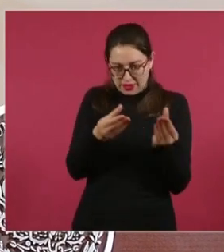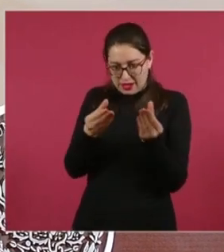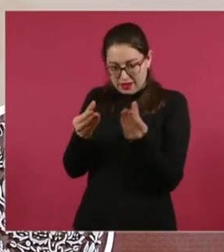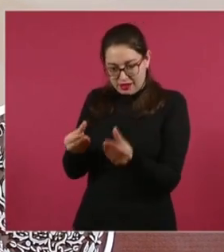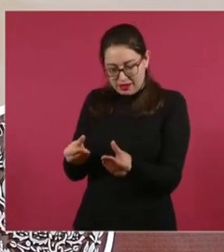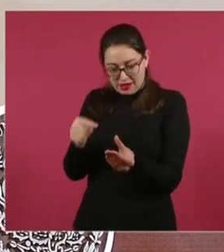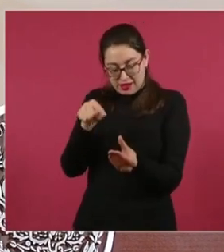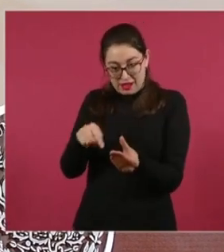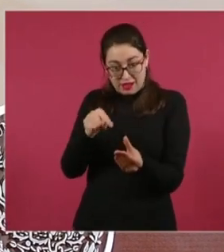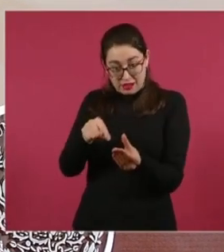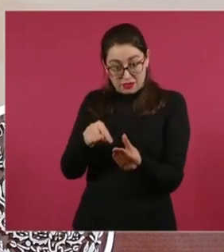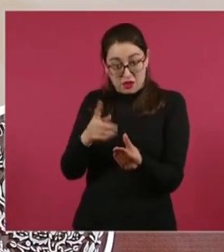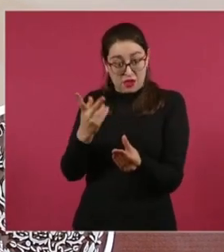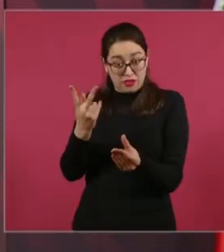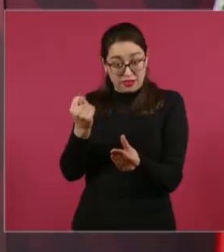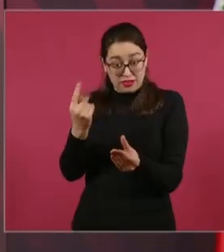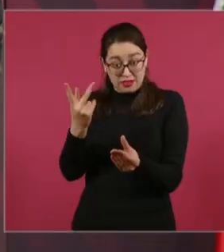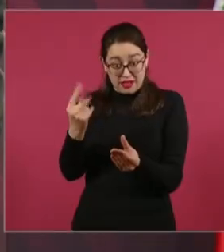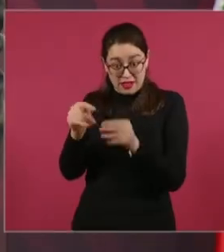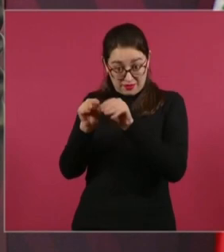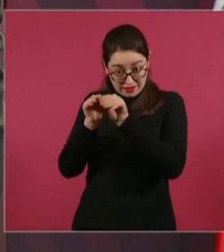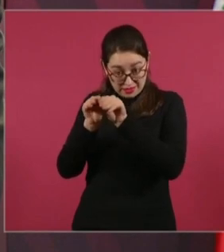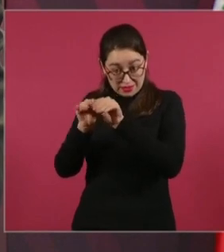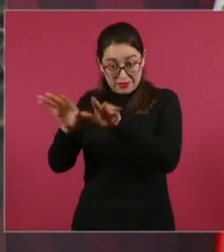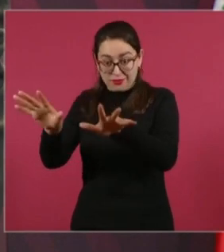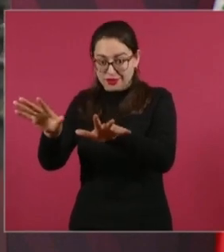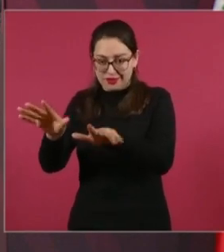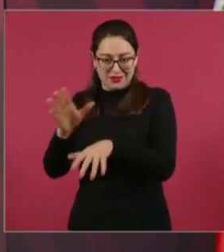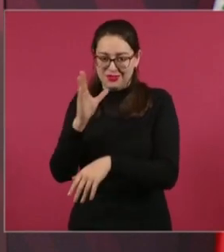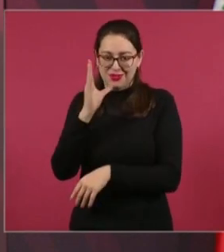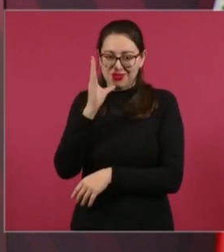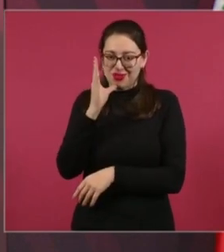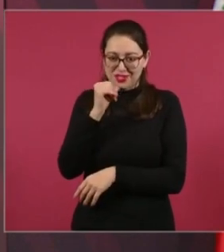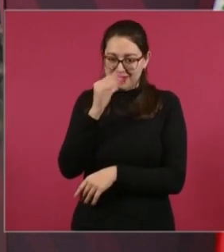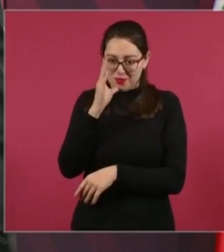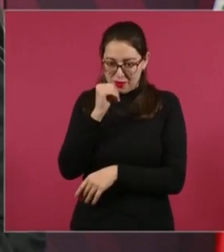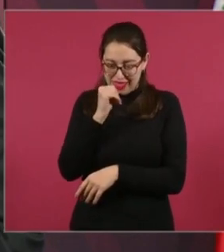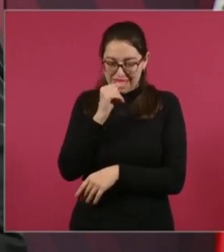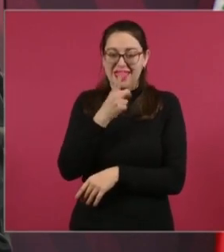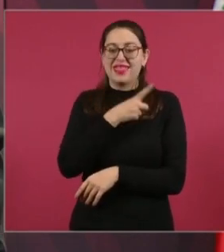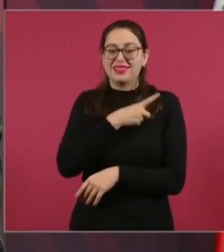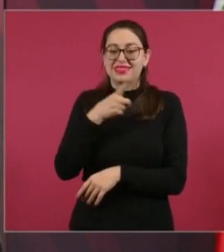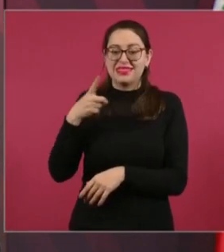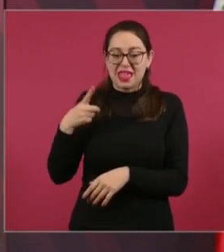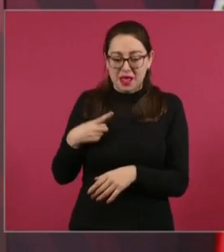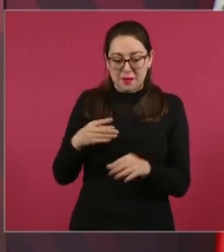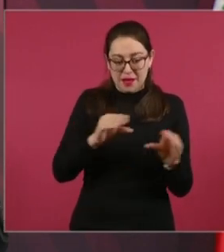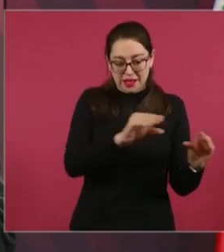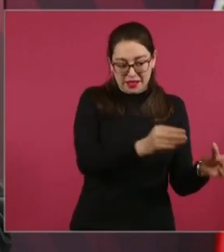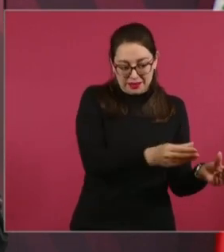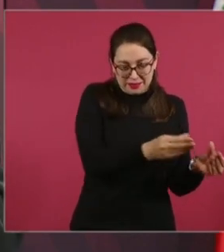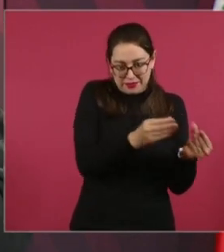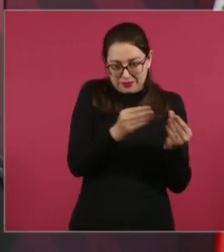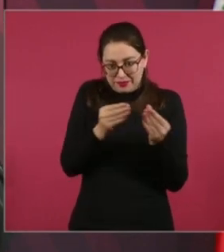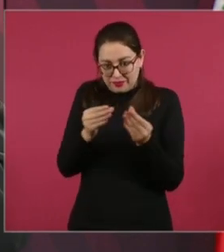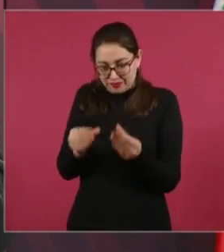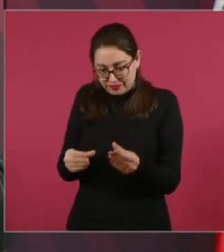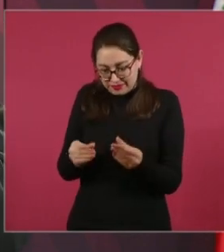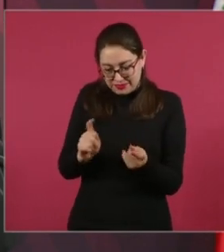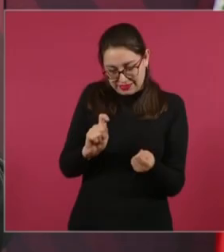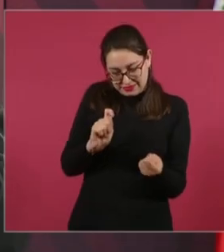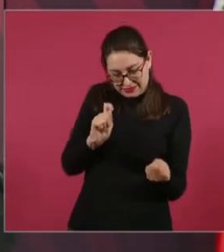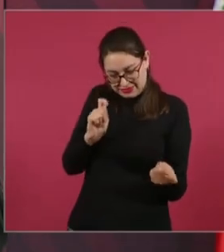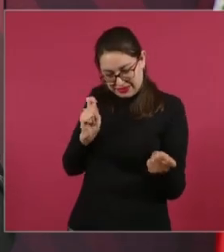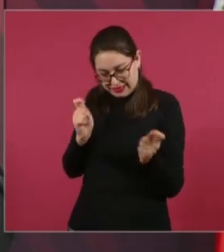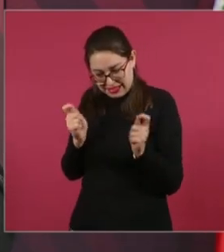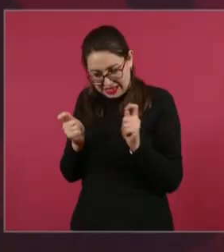convertirlo y que pueda transmitirse, lleva su tiempo. esto me pasó cuando en el debate